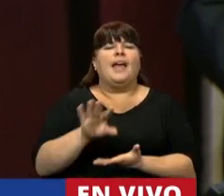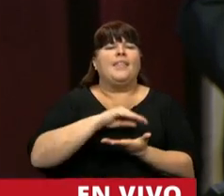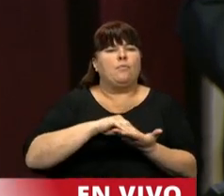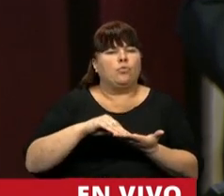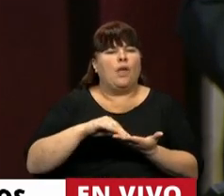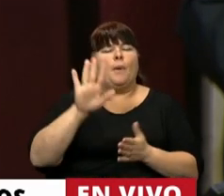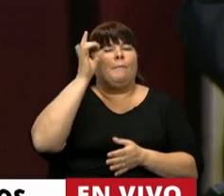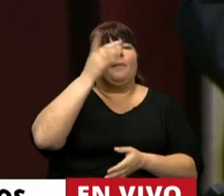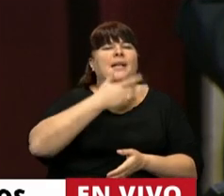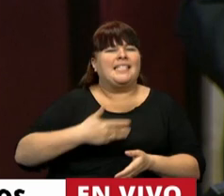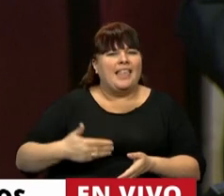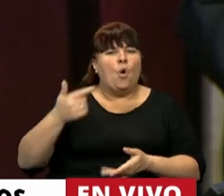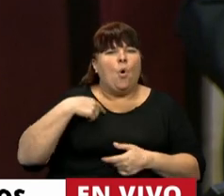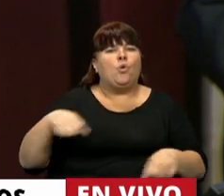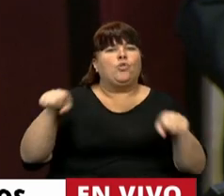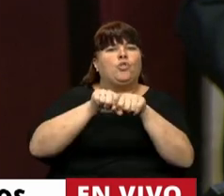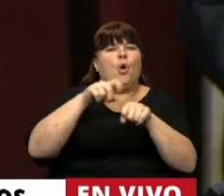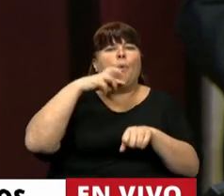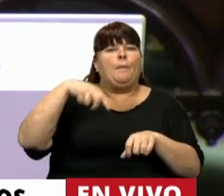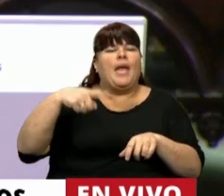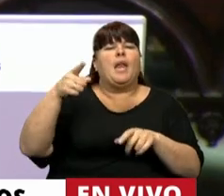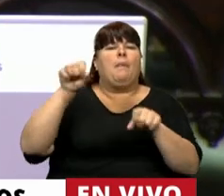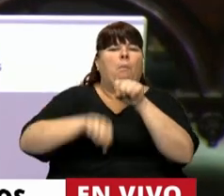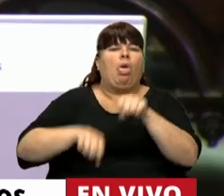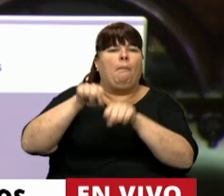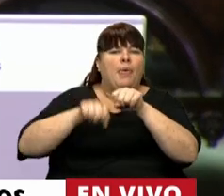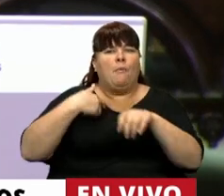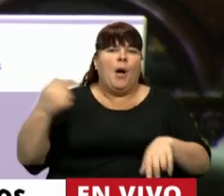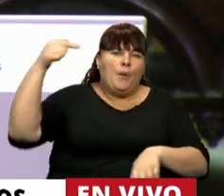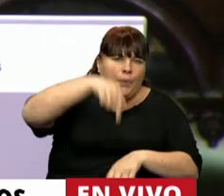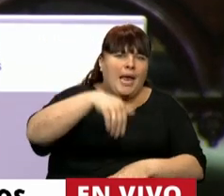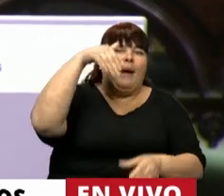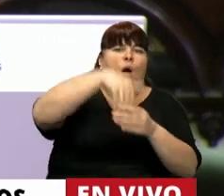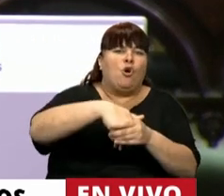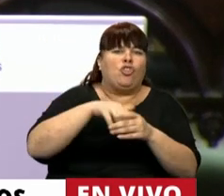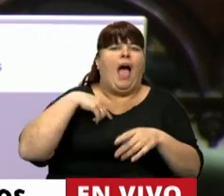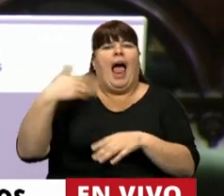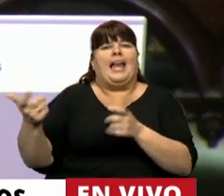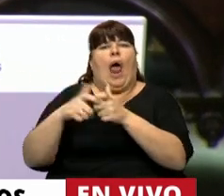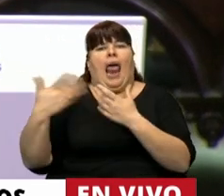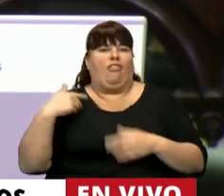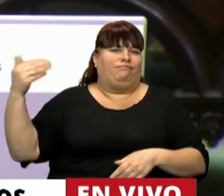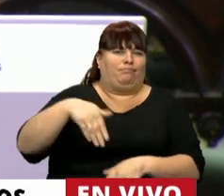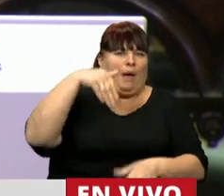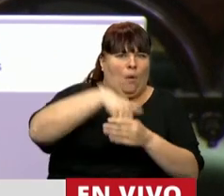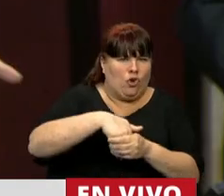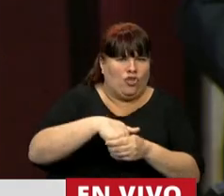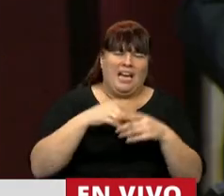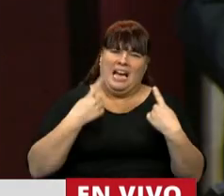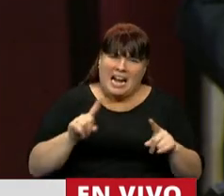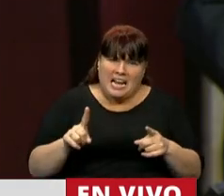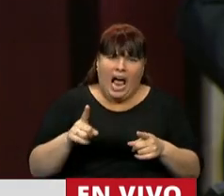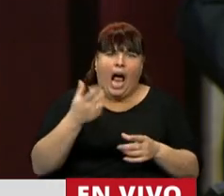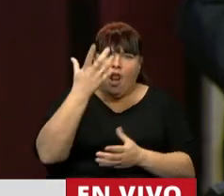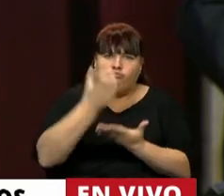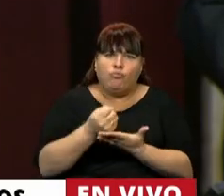Diputado, presidente, estaba conectado al VPN y se caía cada dos minutos, por eso vine hasta acá para votar de una reunión que tenía acá al lado. Pero es raro, porque se lo